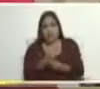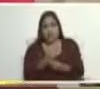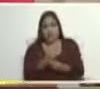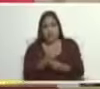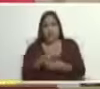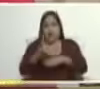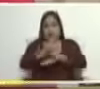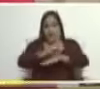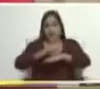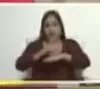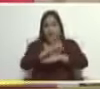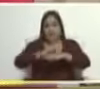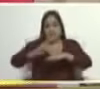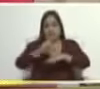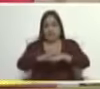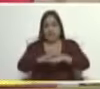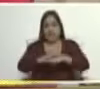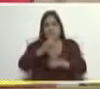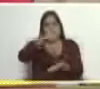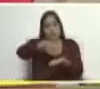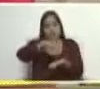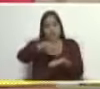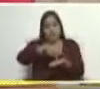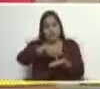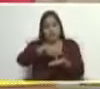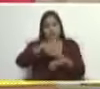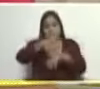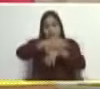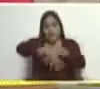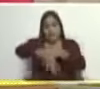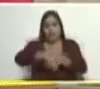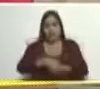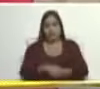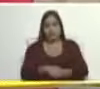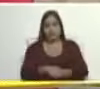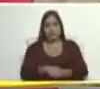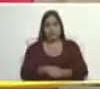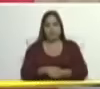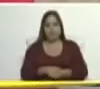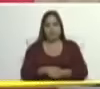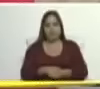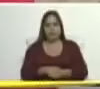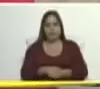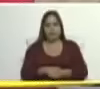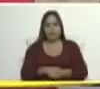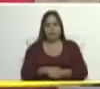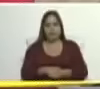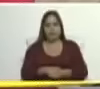Vicente y las Granadinas a ser miembro del ALBA.